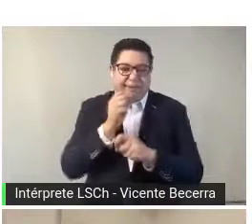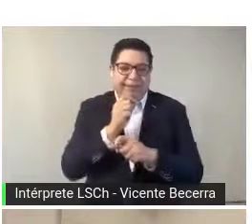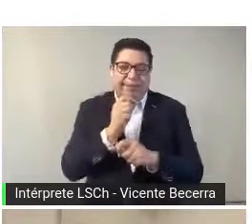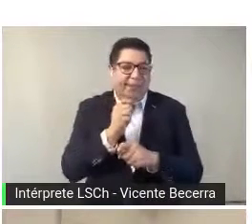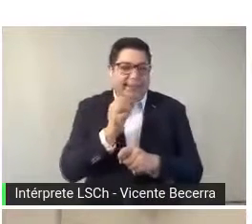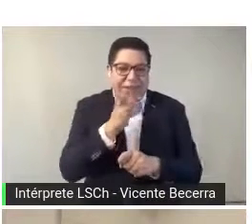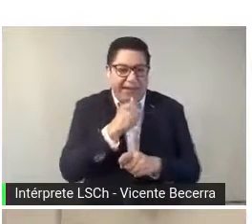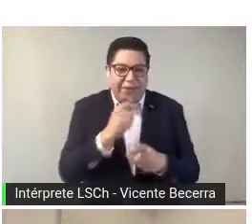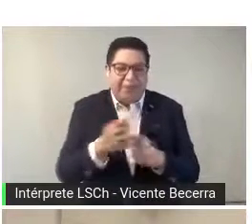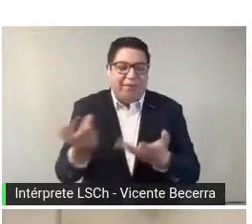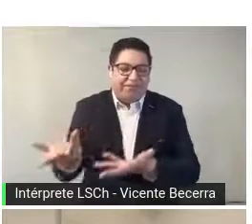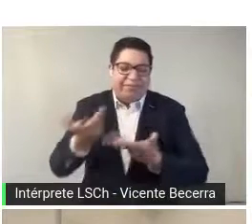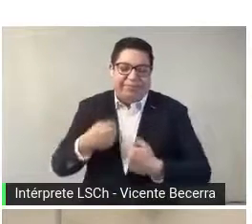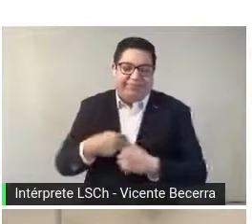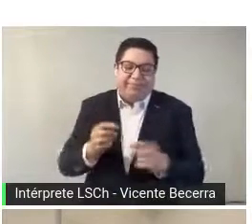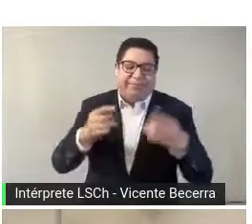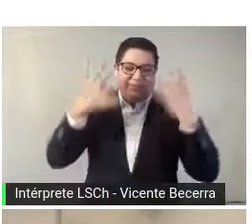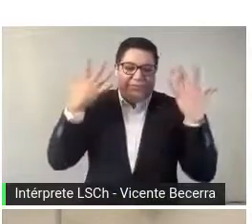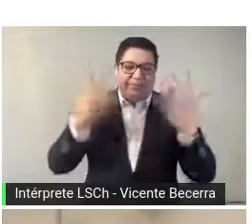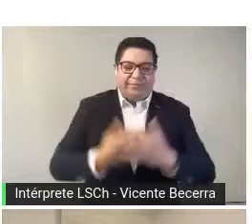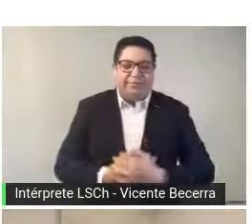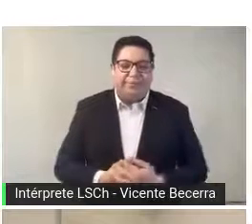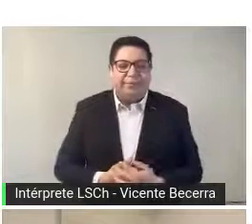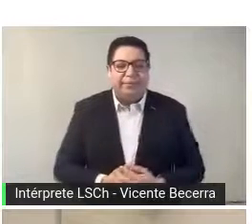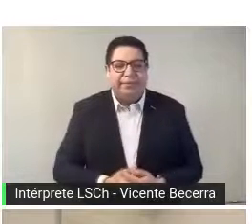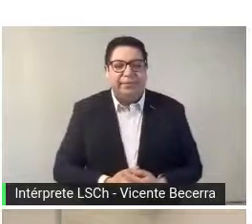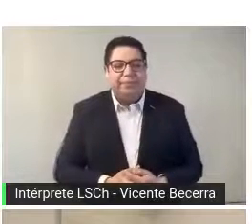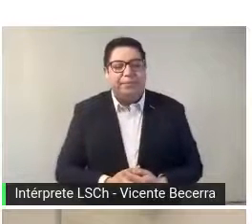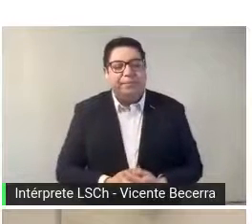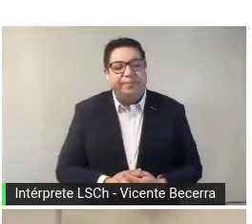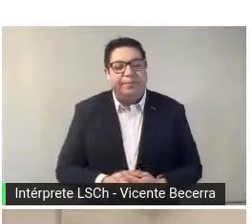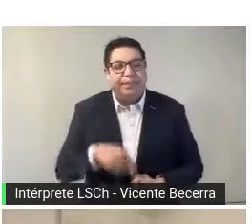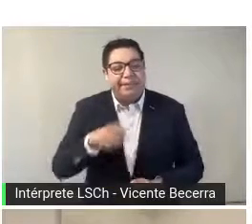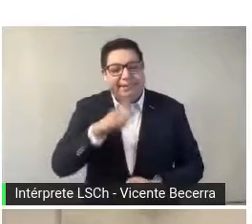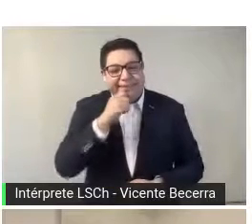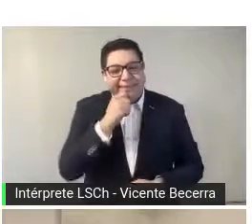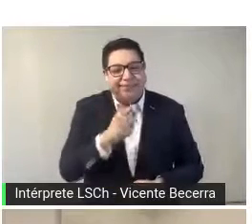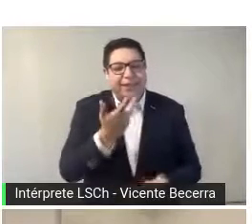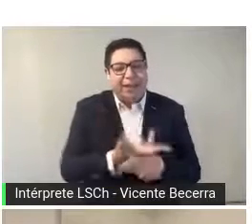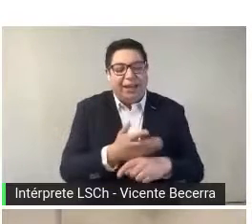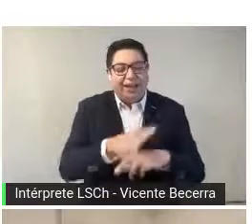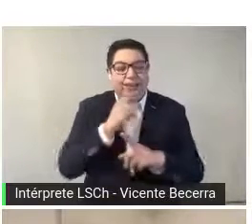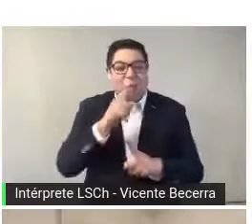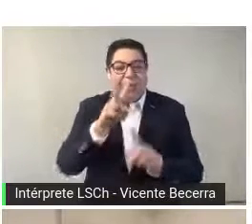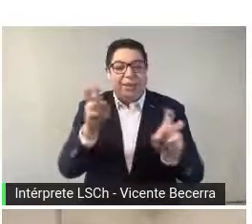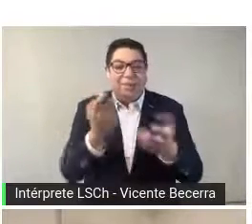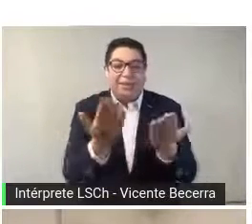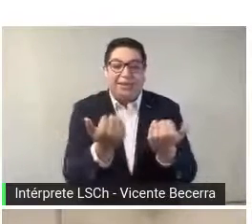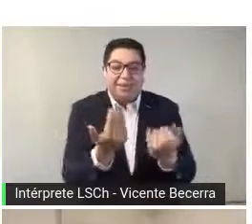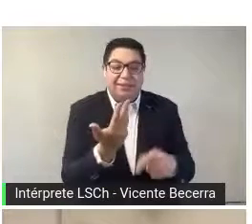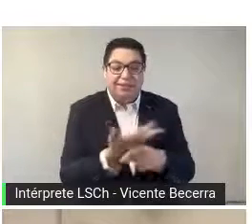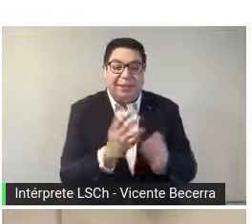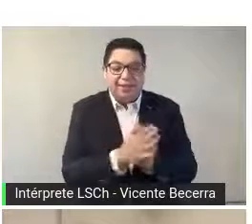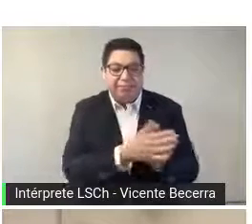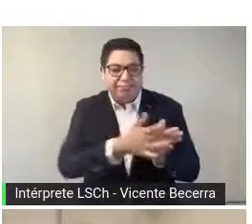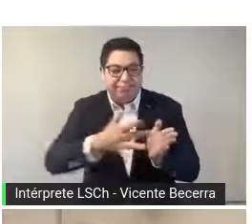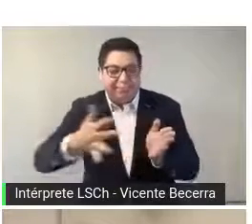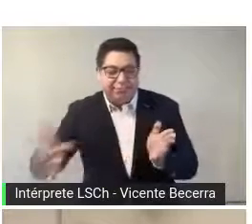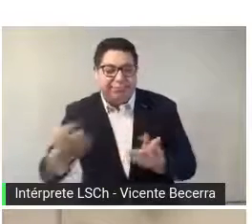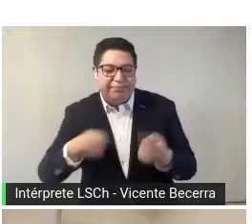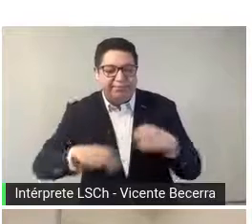para recibir la pandemia. Y yo creo que una de las cosas que nos ha permitido durante, nos hemos